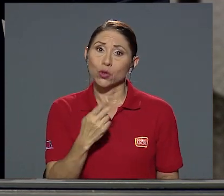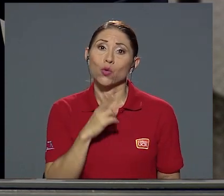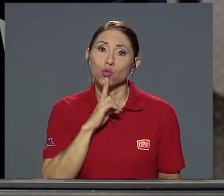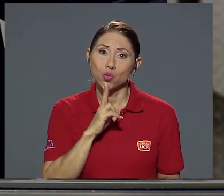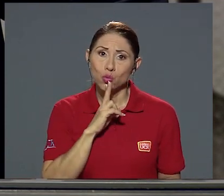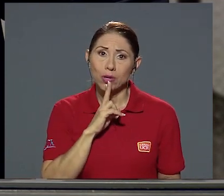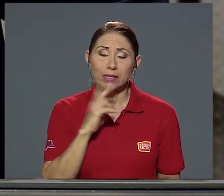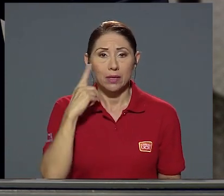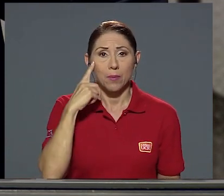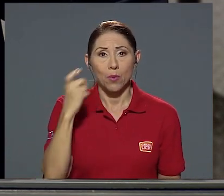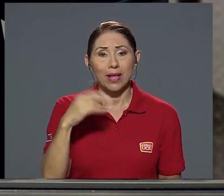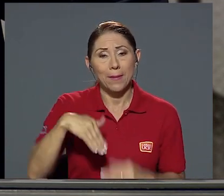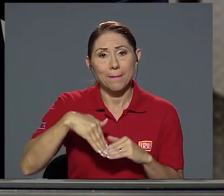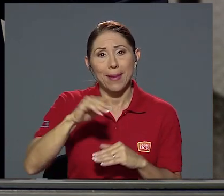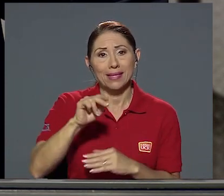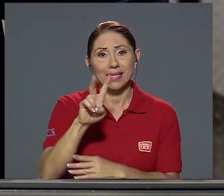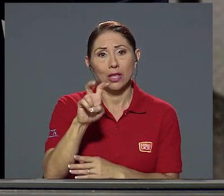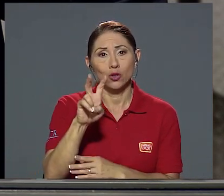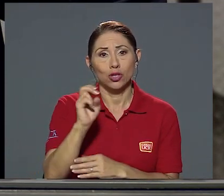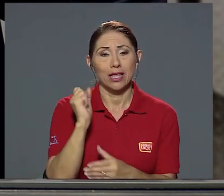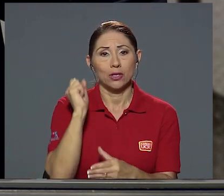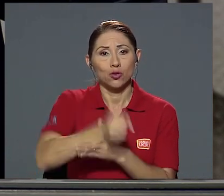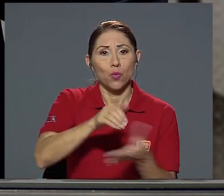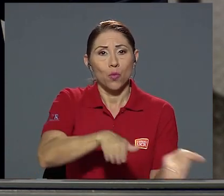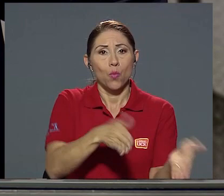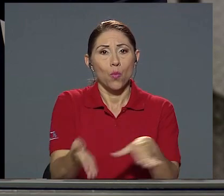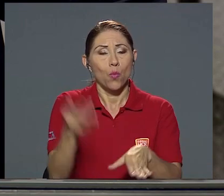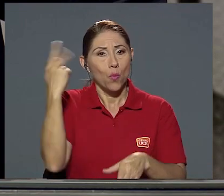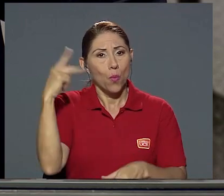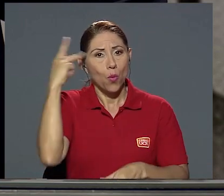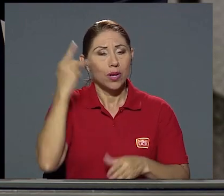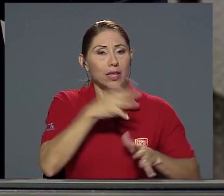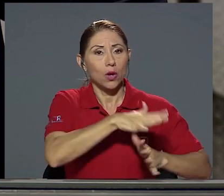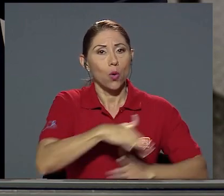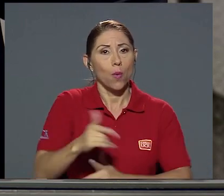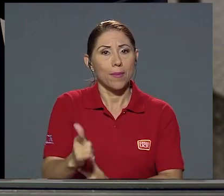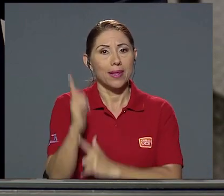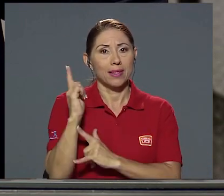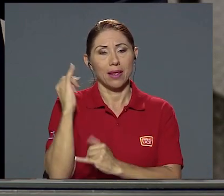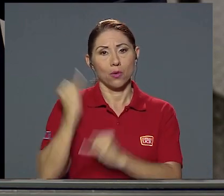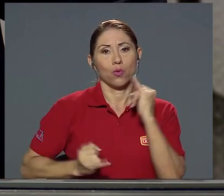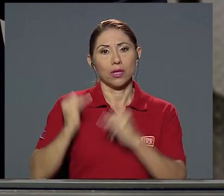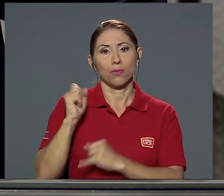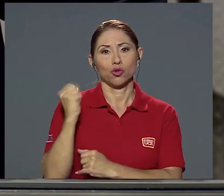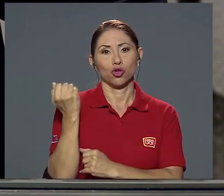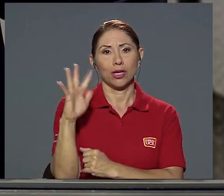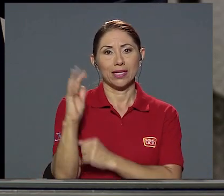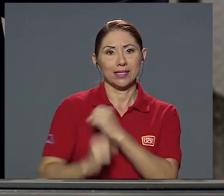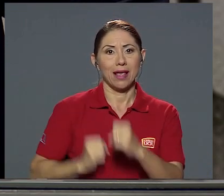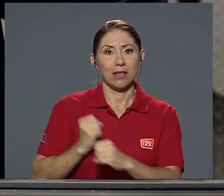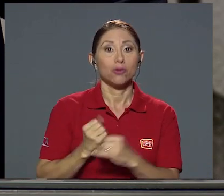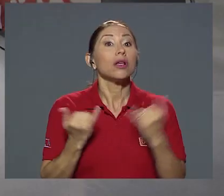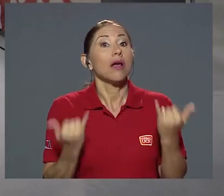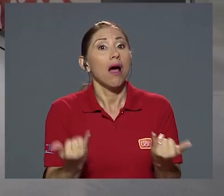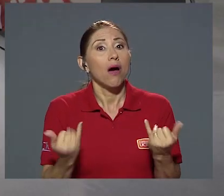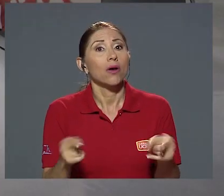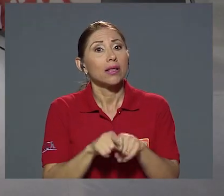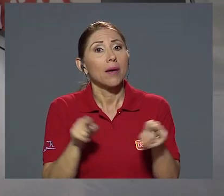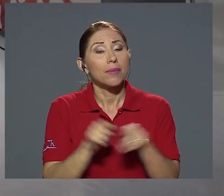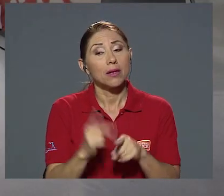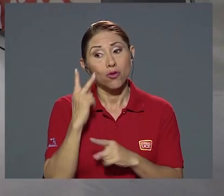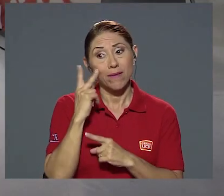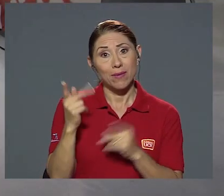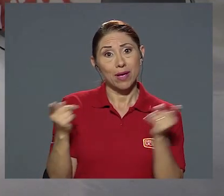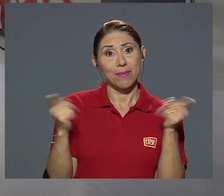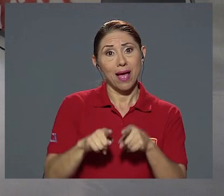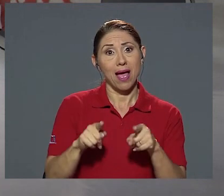dejar de mencionar que ha habido más de 200 asesinatos de carácter político-militar en los últimos 15 años, y también ahora